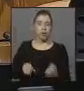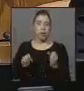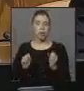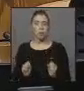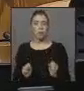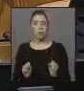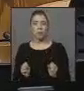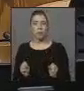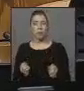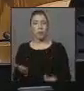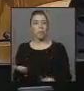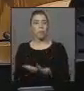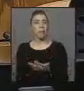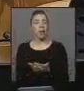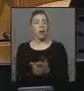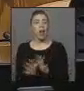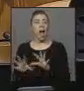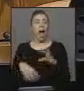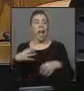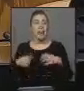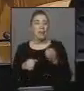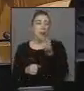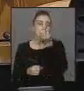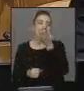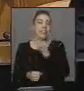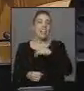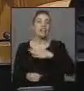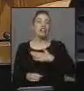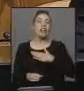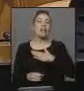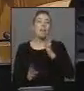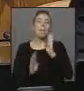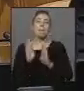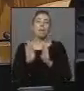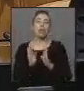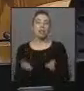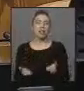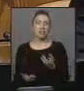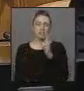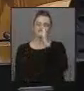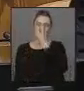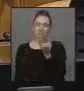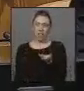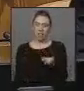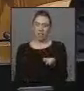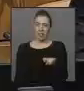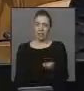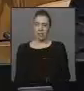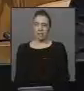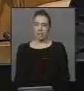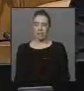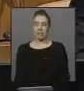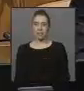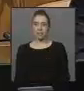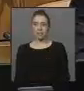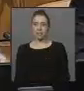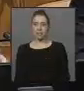proponer las especies que nos interesa a nosotros los chilenos proteger. Fíjense qué curiosidad.